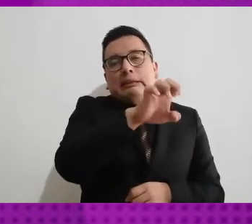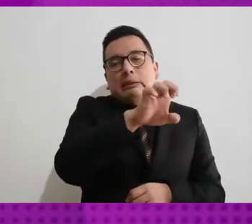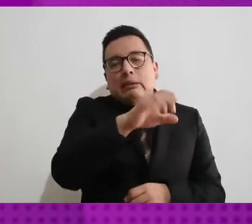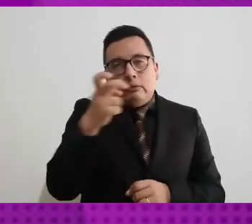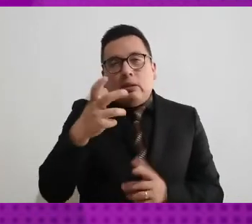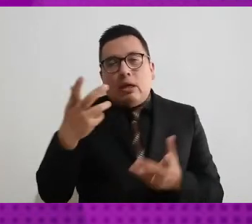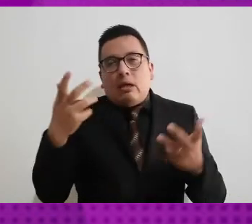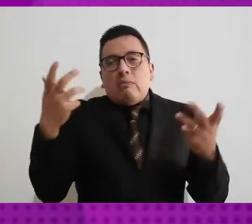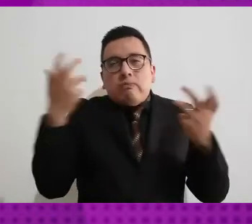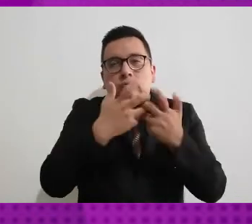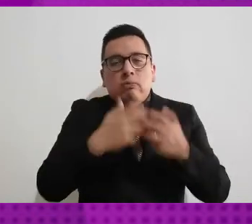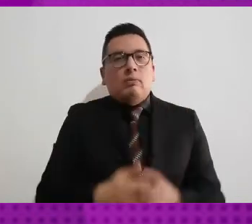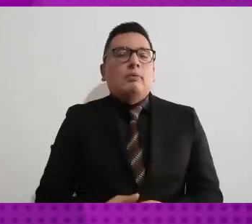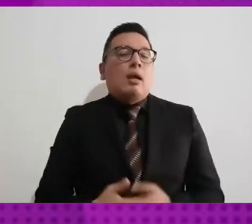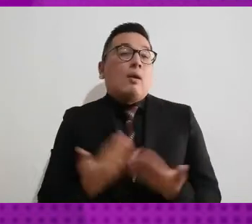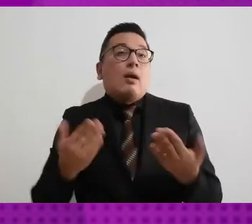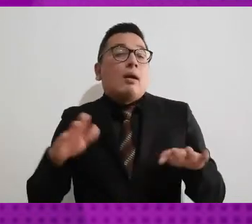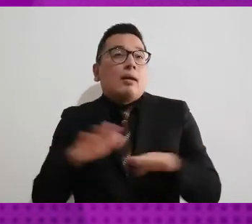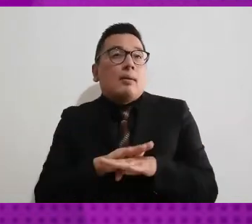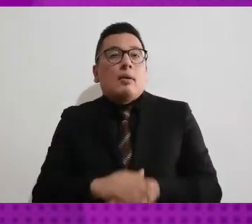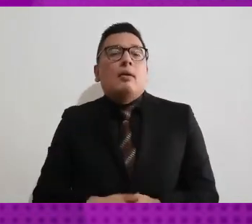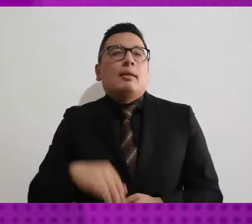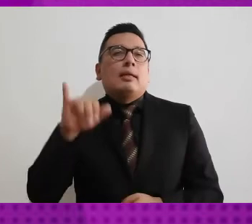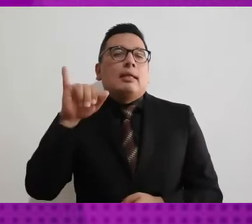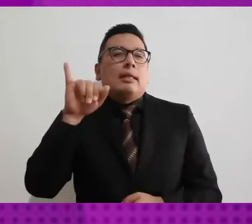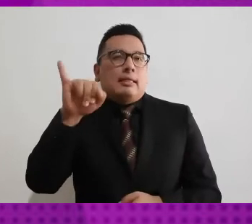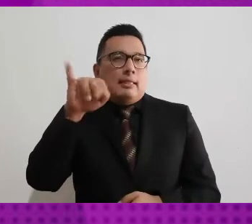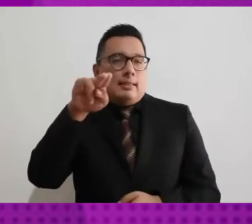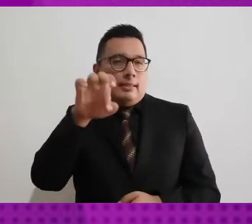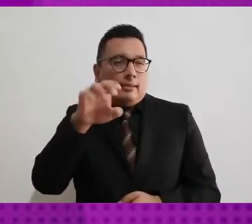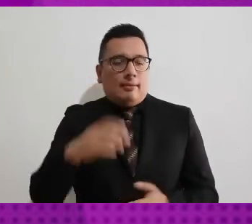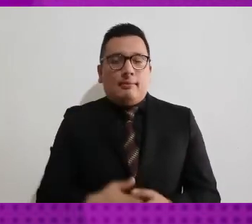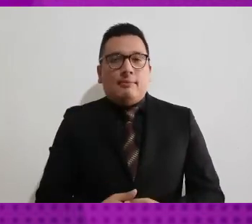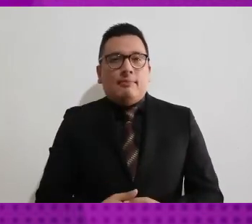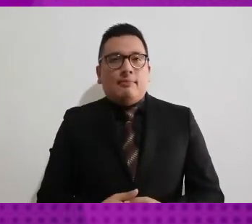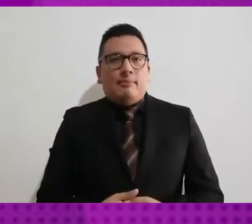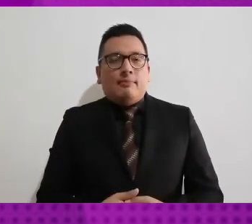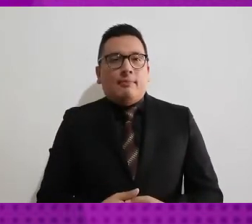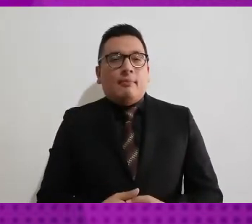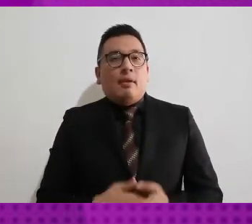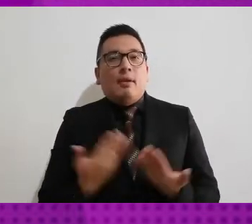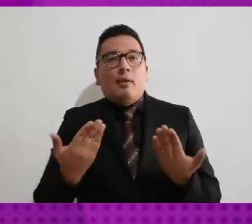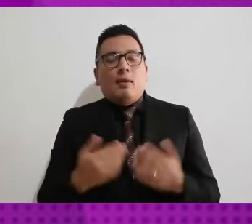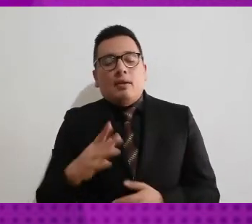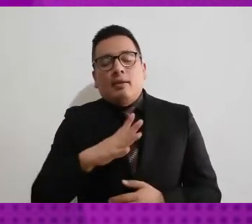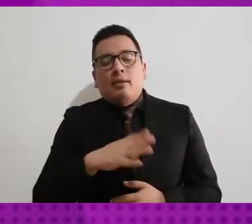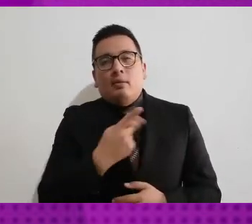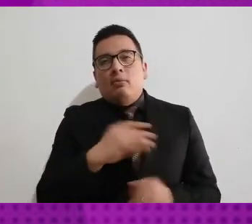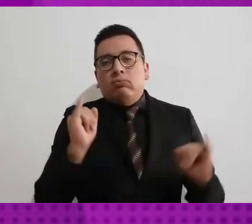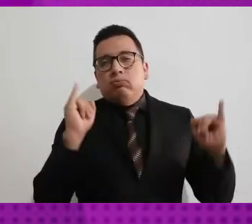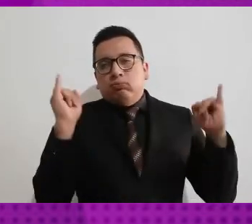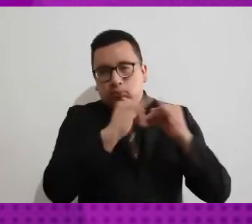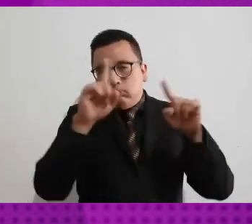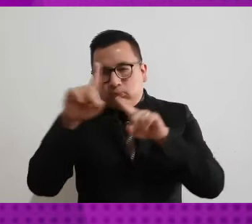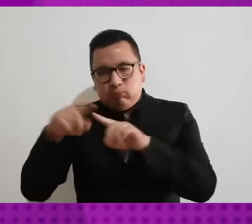su nombre a un Instituto Nacional Electoral, y los institutos electorales de las entidades federativas transitaron a un